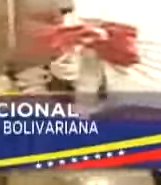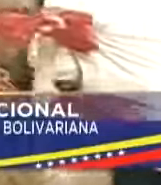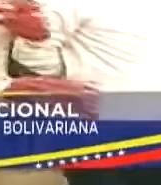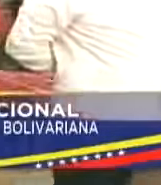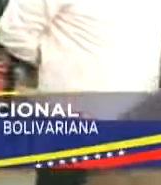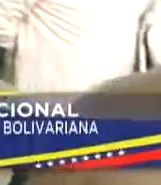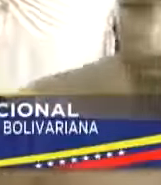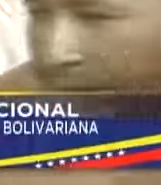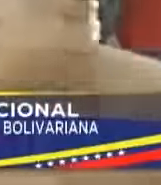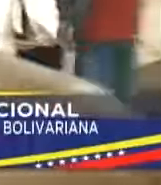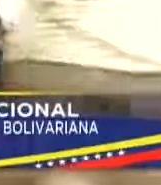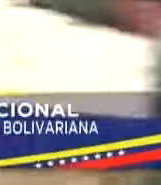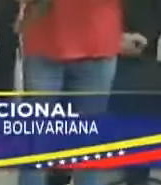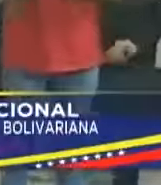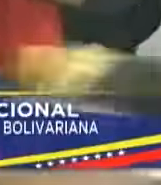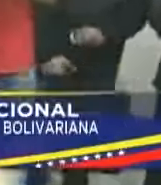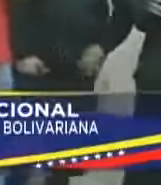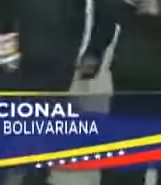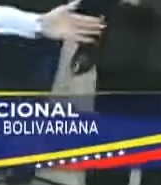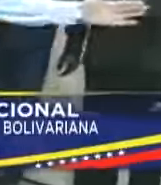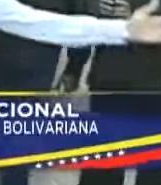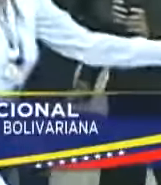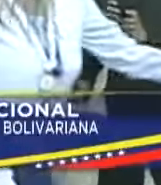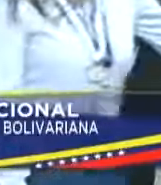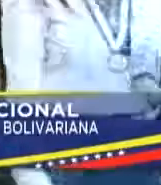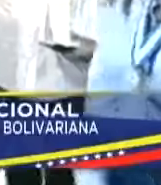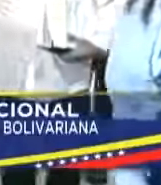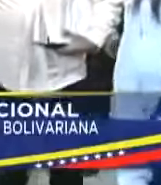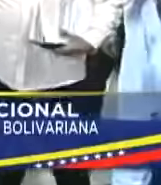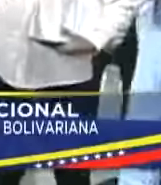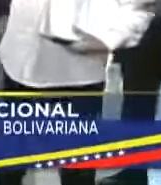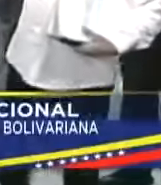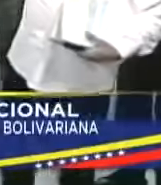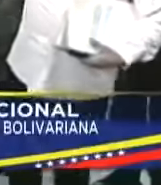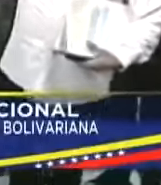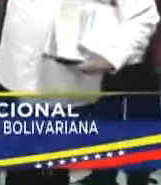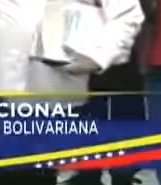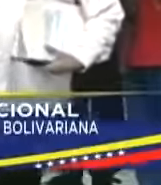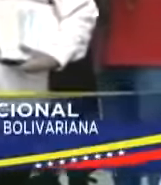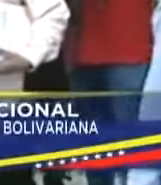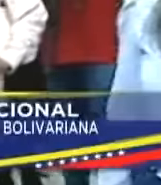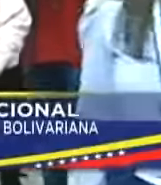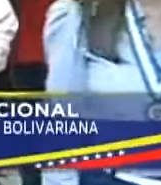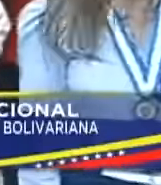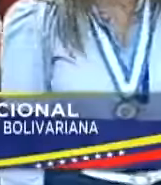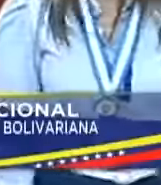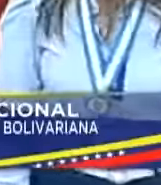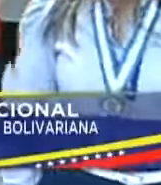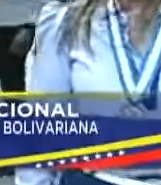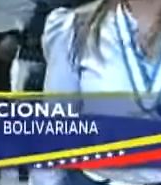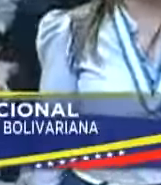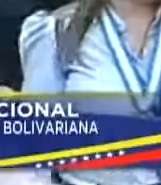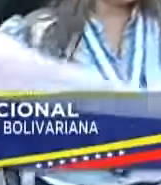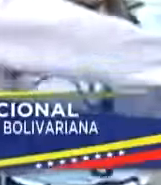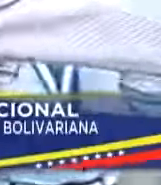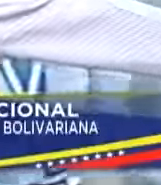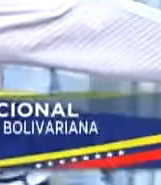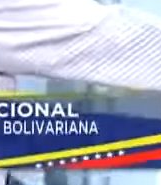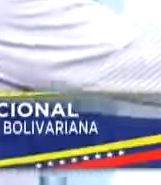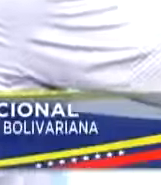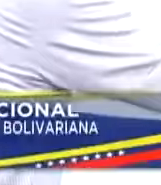del Tana. Se realizó la construcción de esta sede con una infraestructura de 1.800 metros